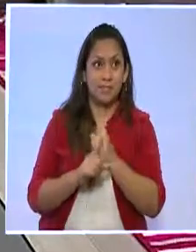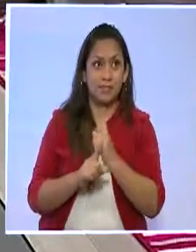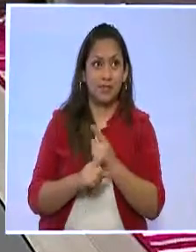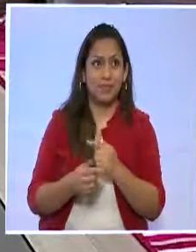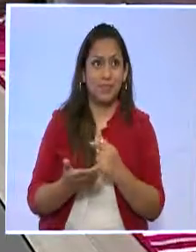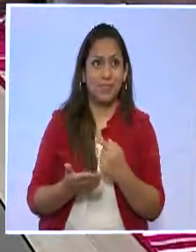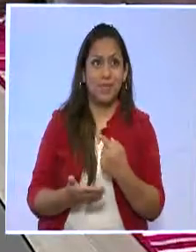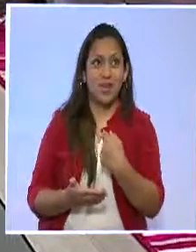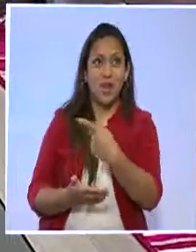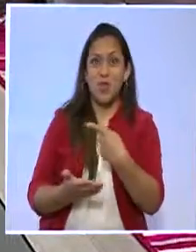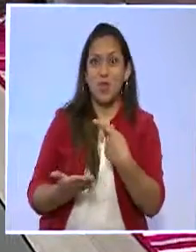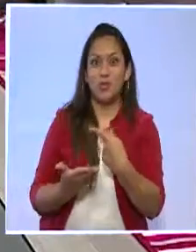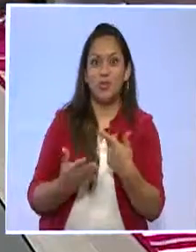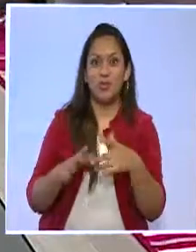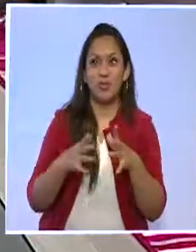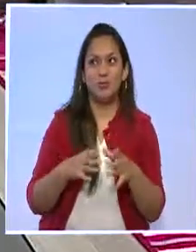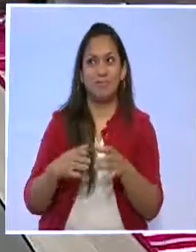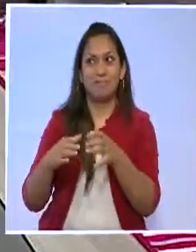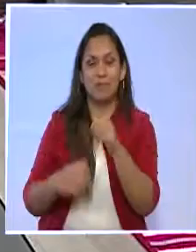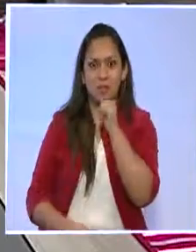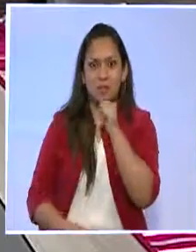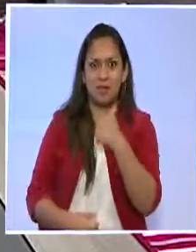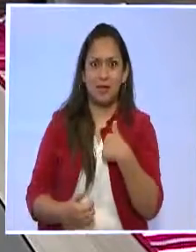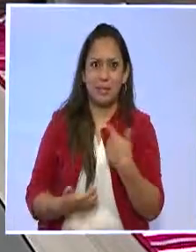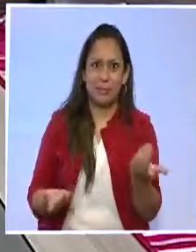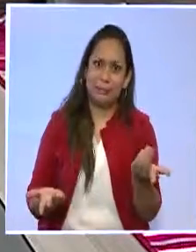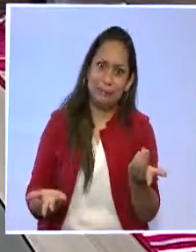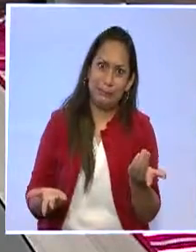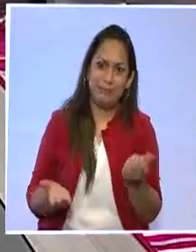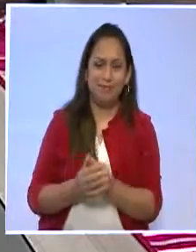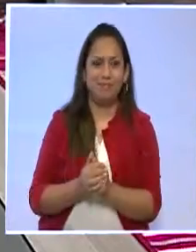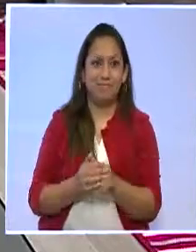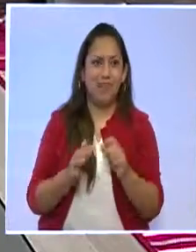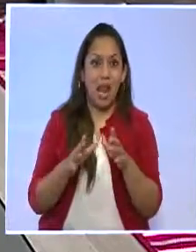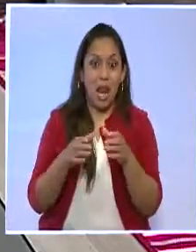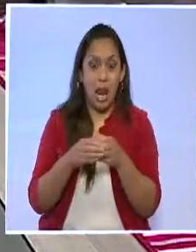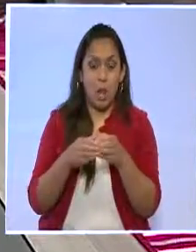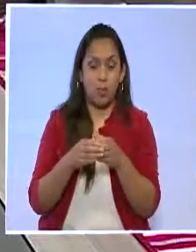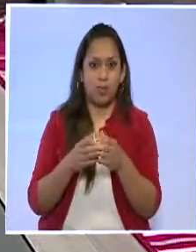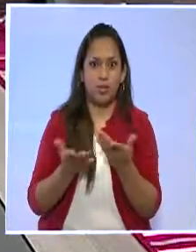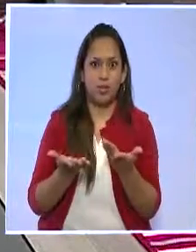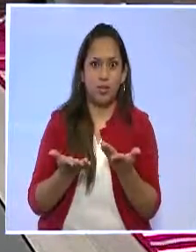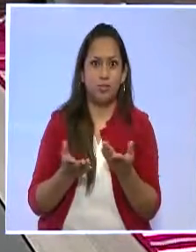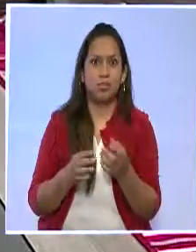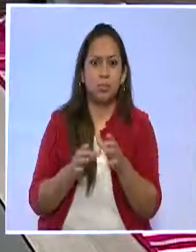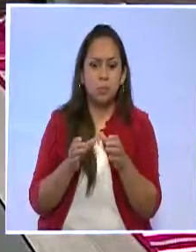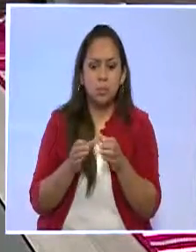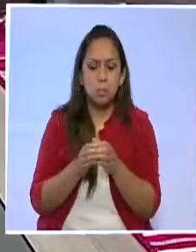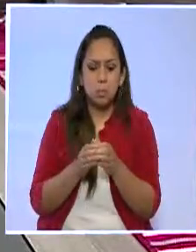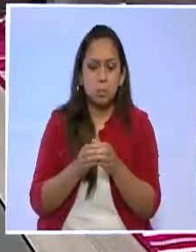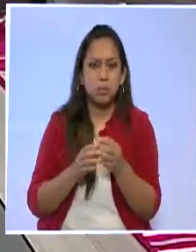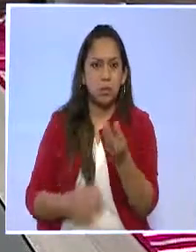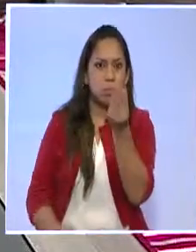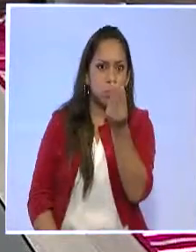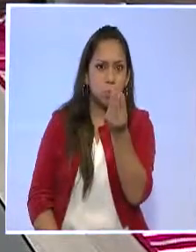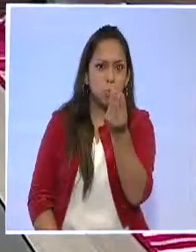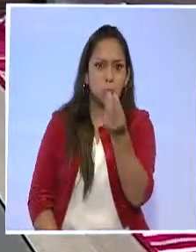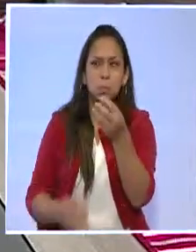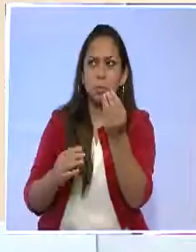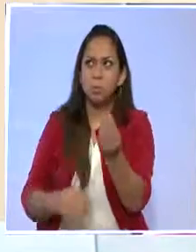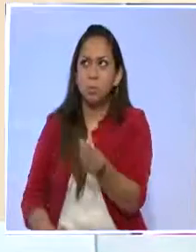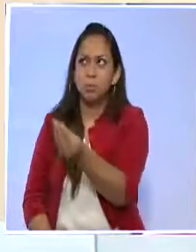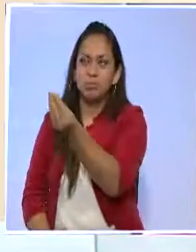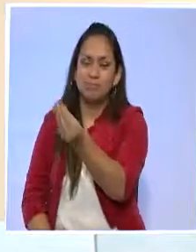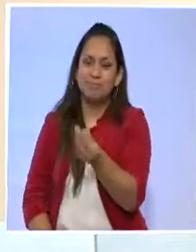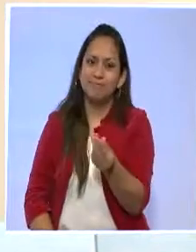nosotros se que la comisión también fue muy pequeña por asuntos de austeridad también fue pequeña la comisión pero